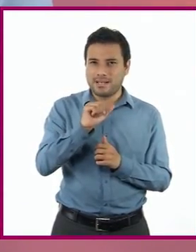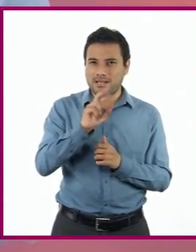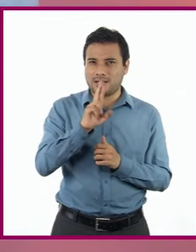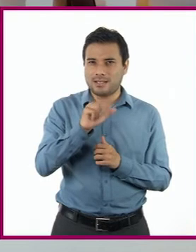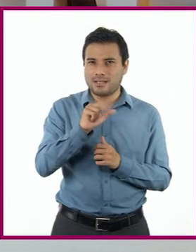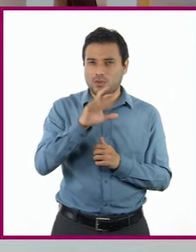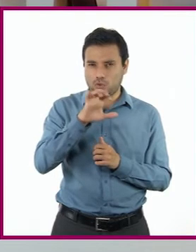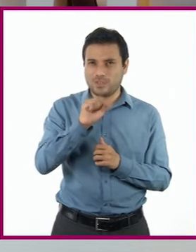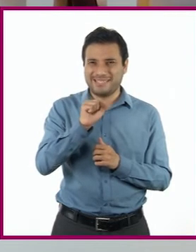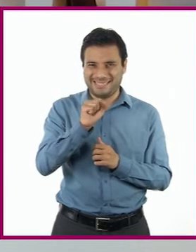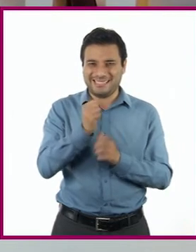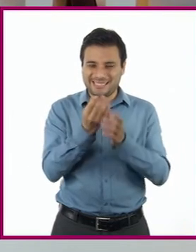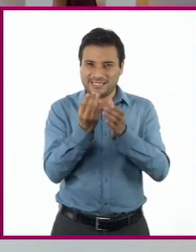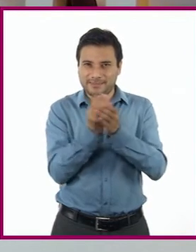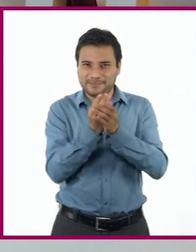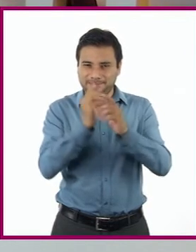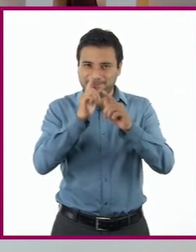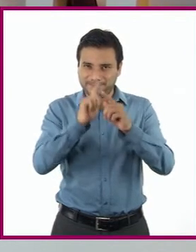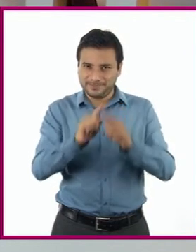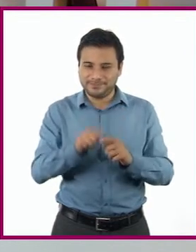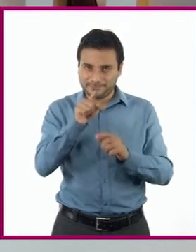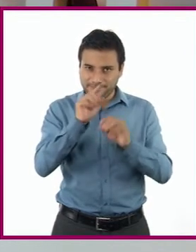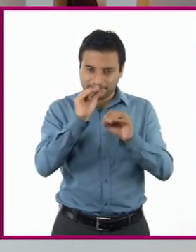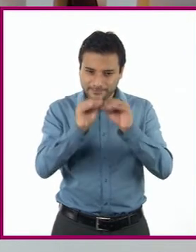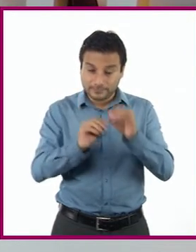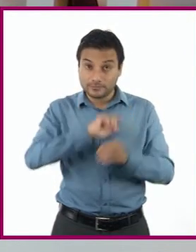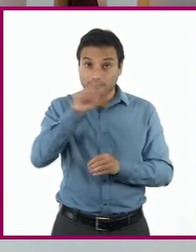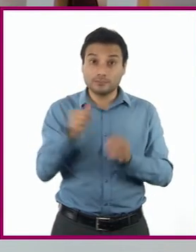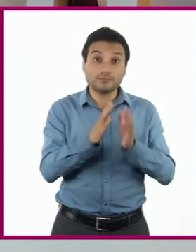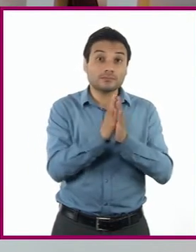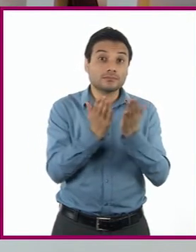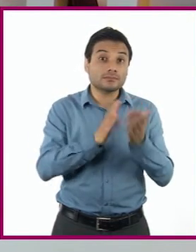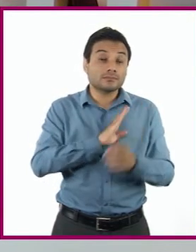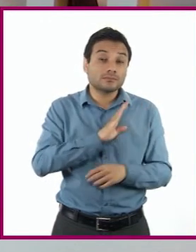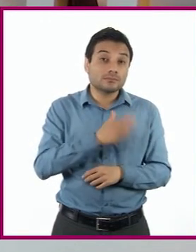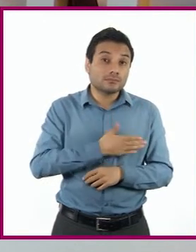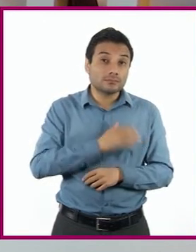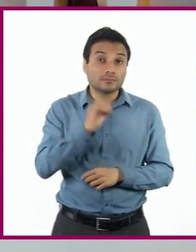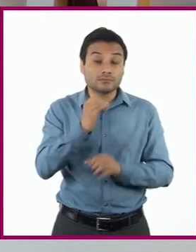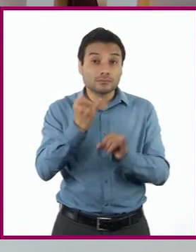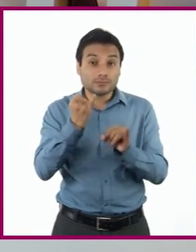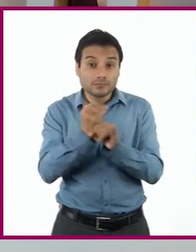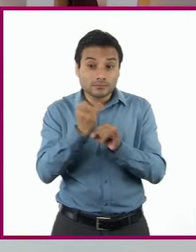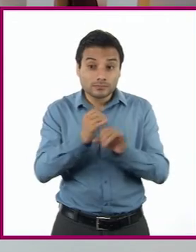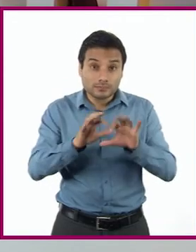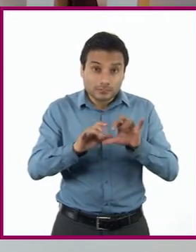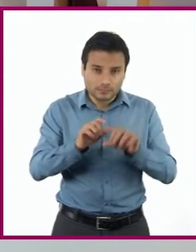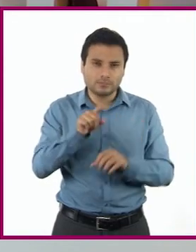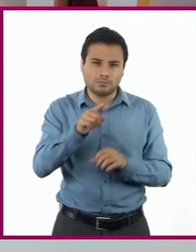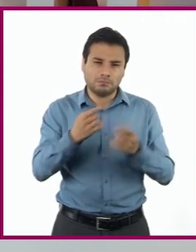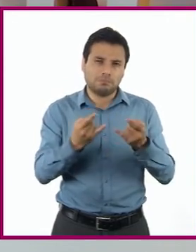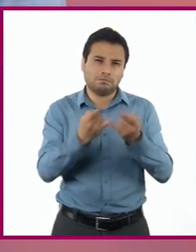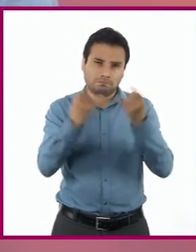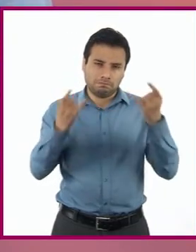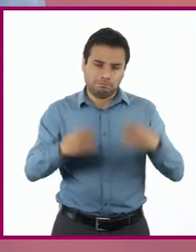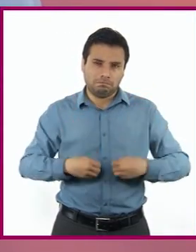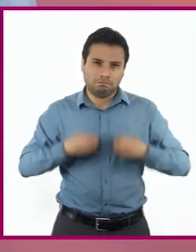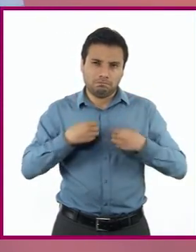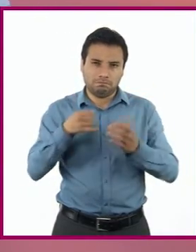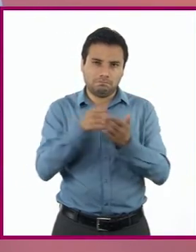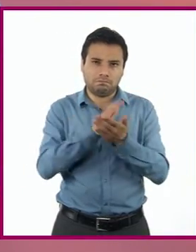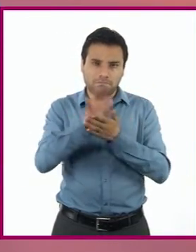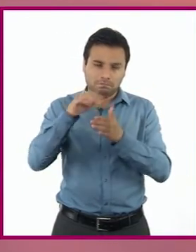discursivos y posteriormente en su libro de español o en internet impriman una autobiografía e